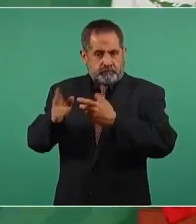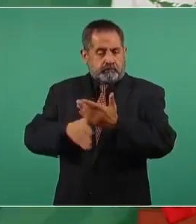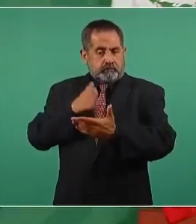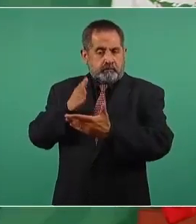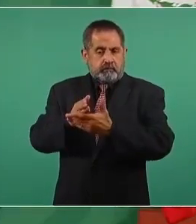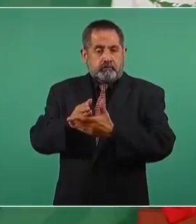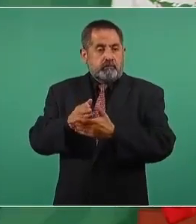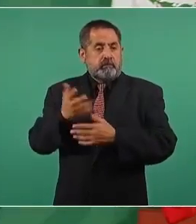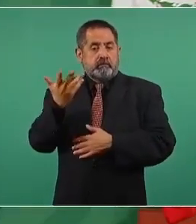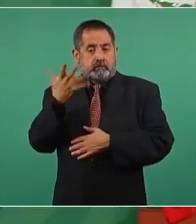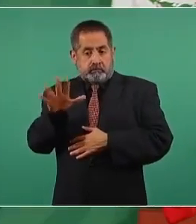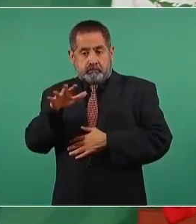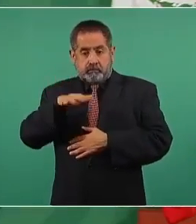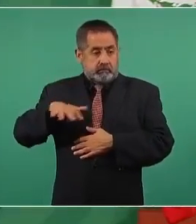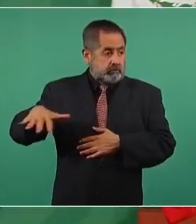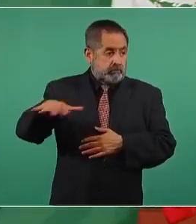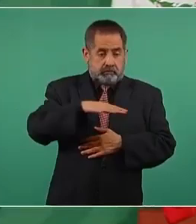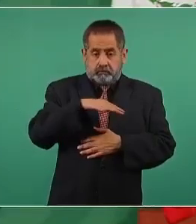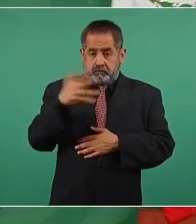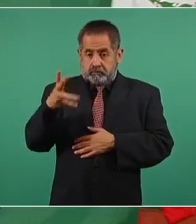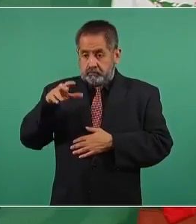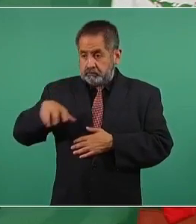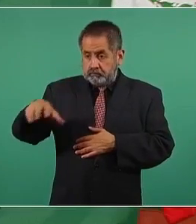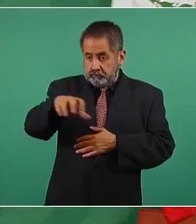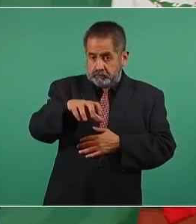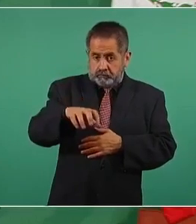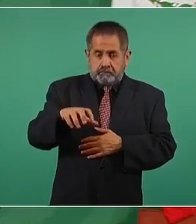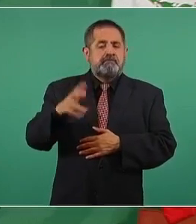de 10, 10.